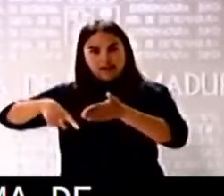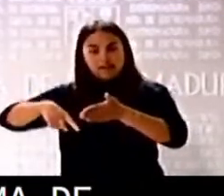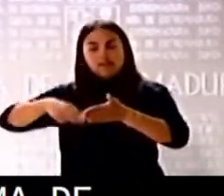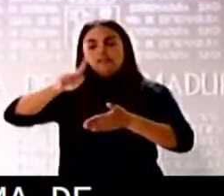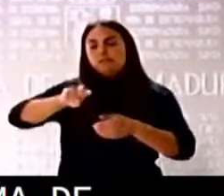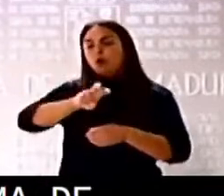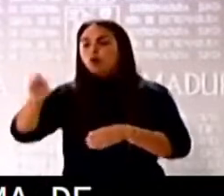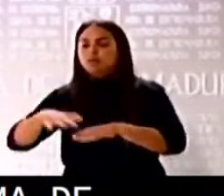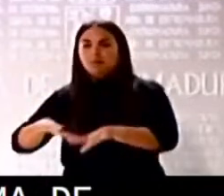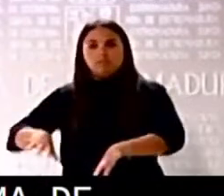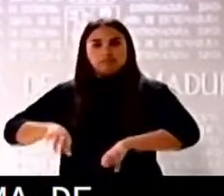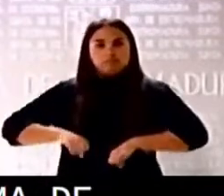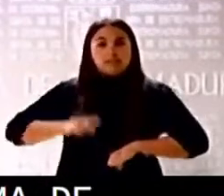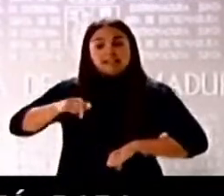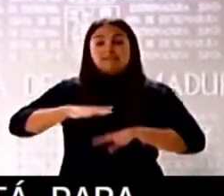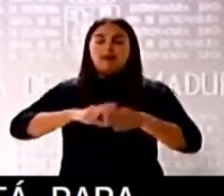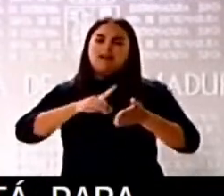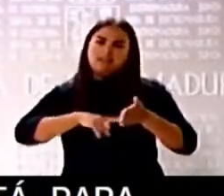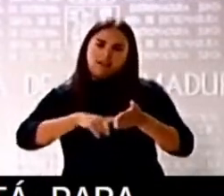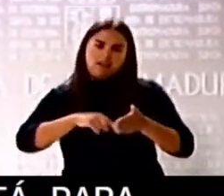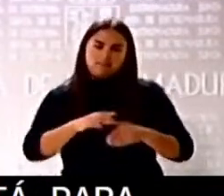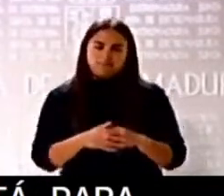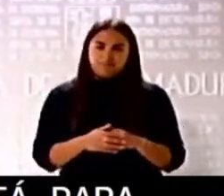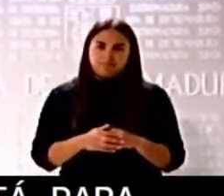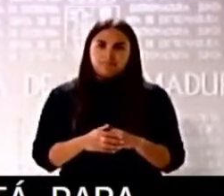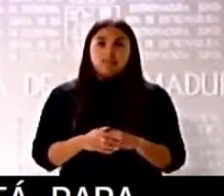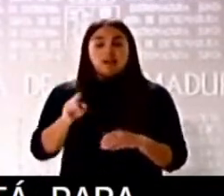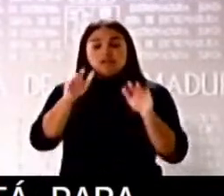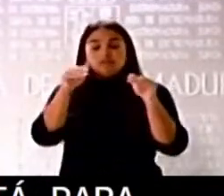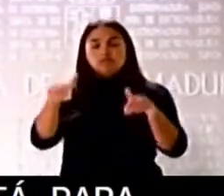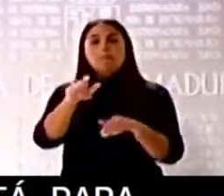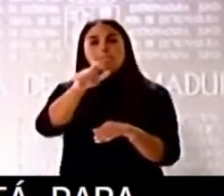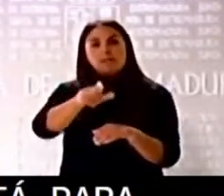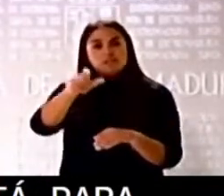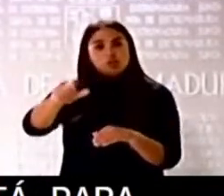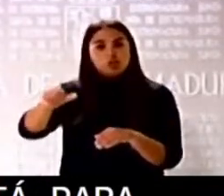era para adquisición, esta para alquiler, destinada a personas